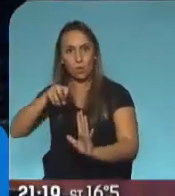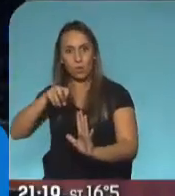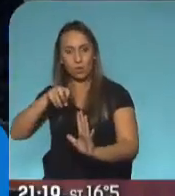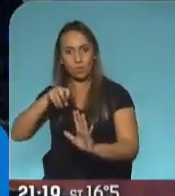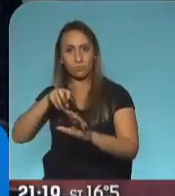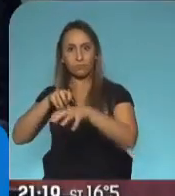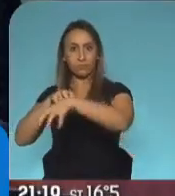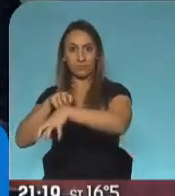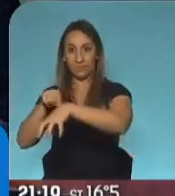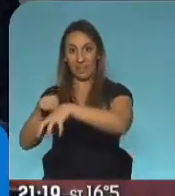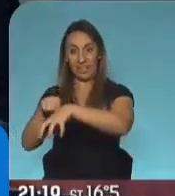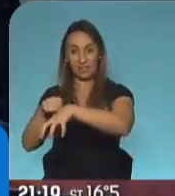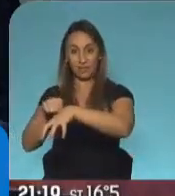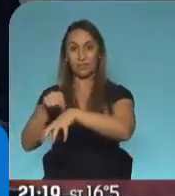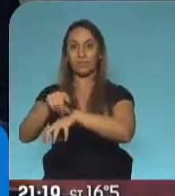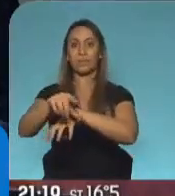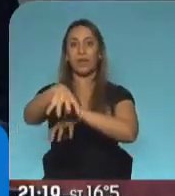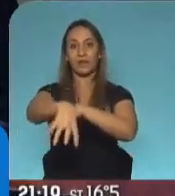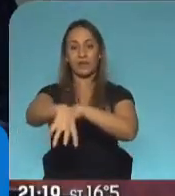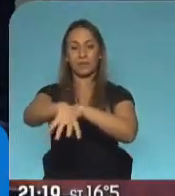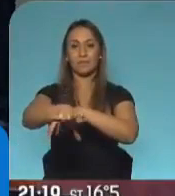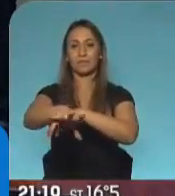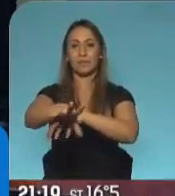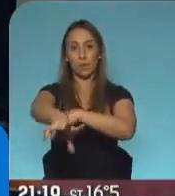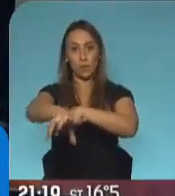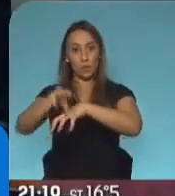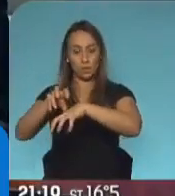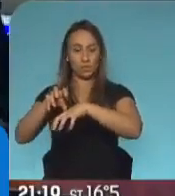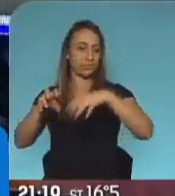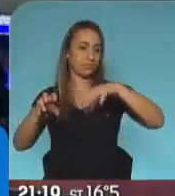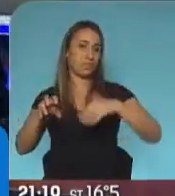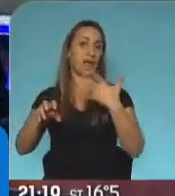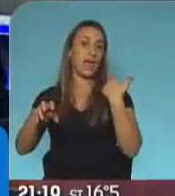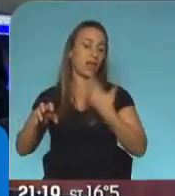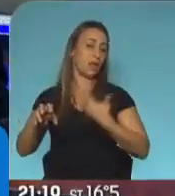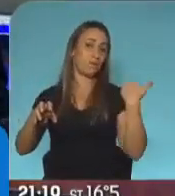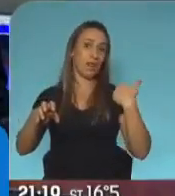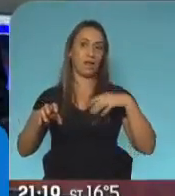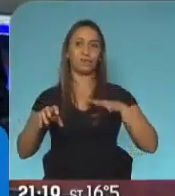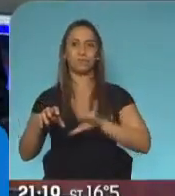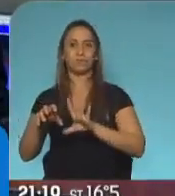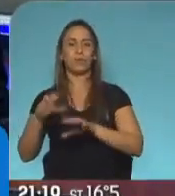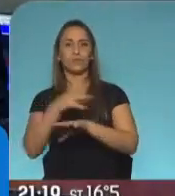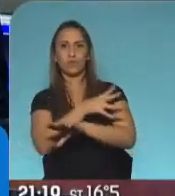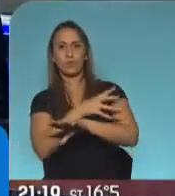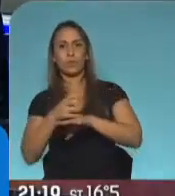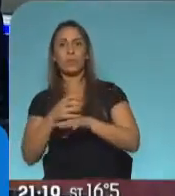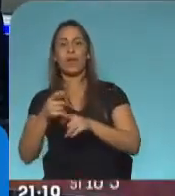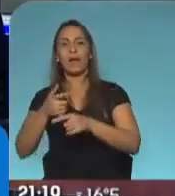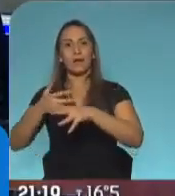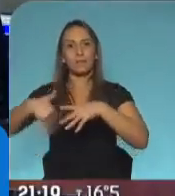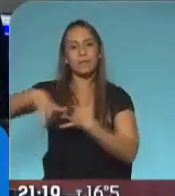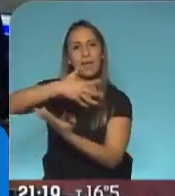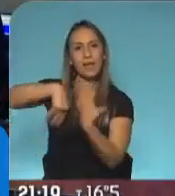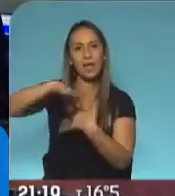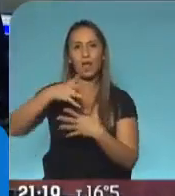intermedia chupa el aire del exterior es para que no salga el aire contaminado dónde están trabajando esta